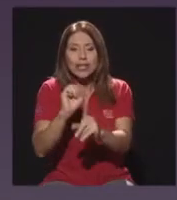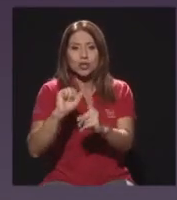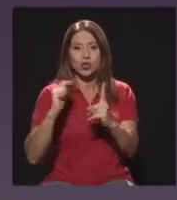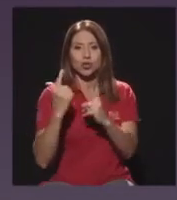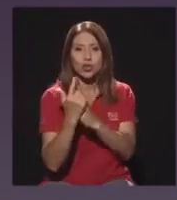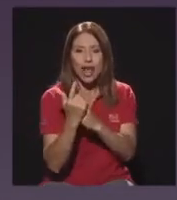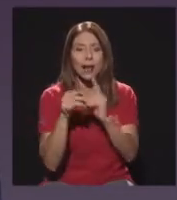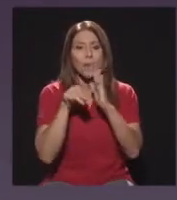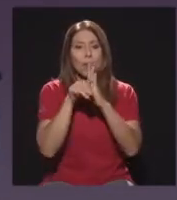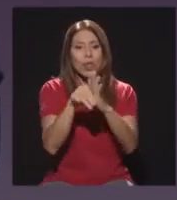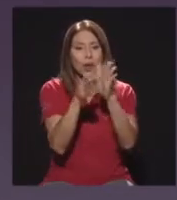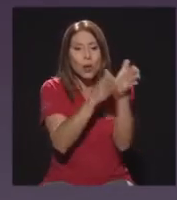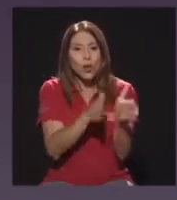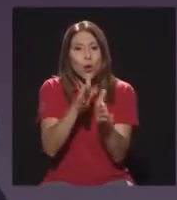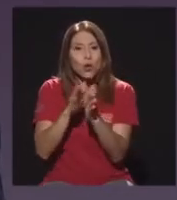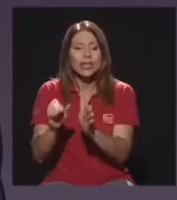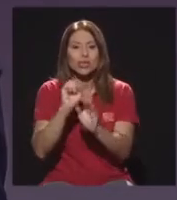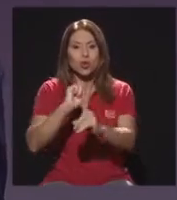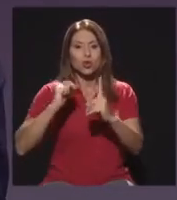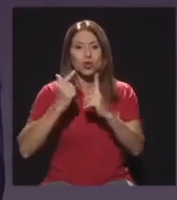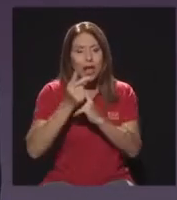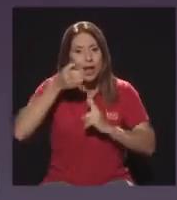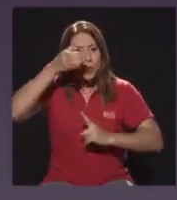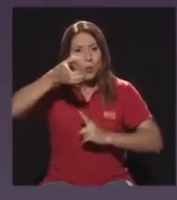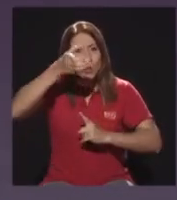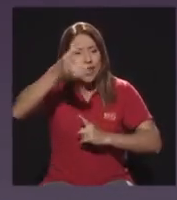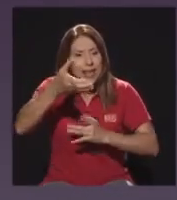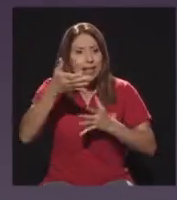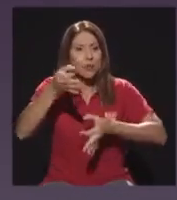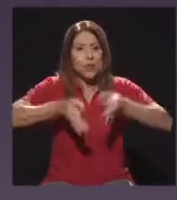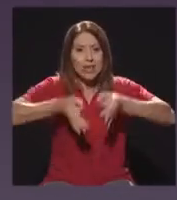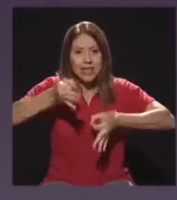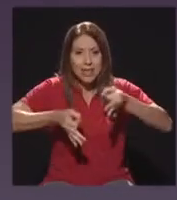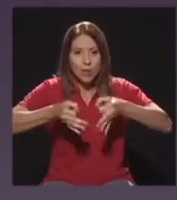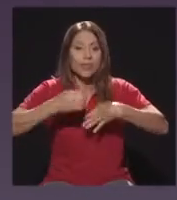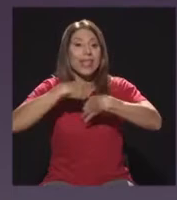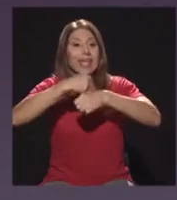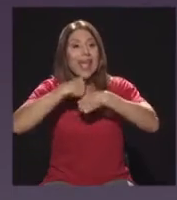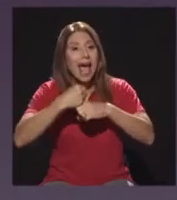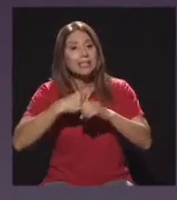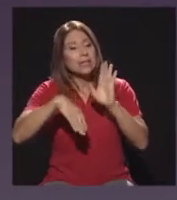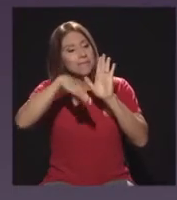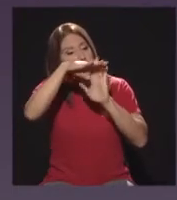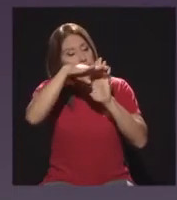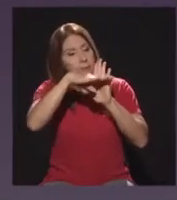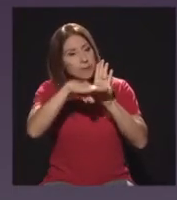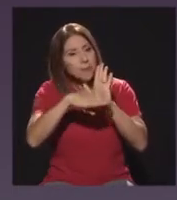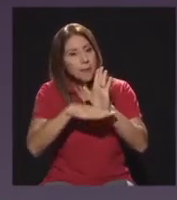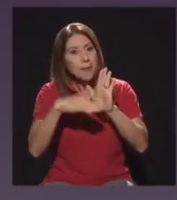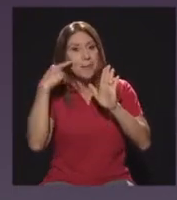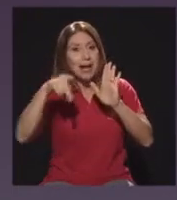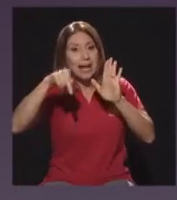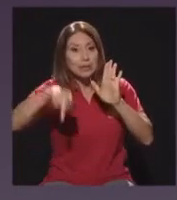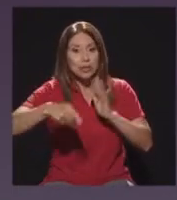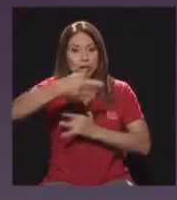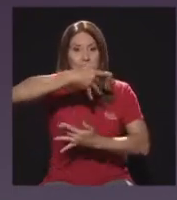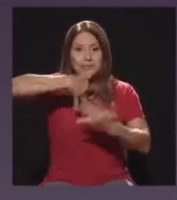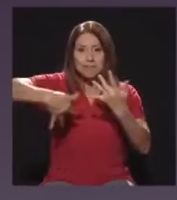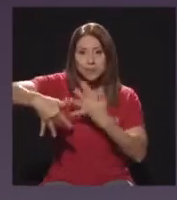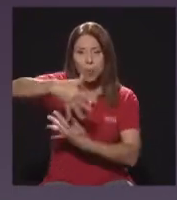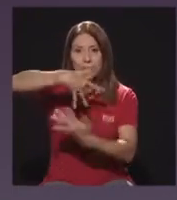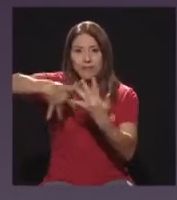cultural que nos pone esas pautas por así decirlo a las personas para la convivencia es un